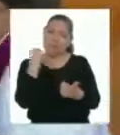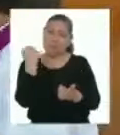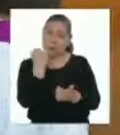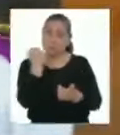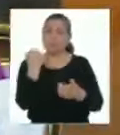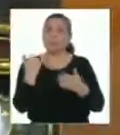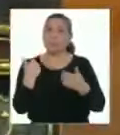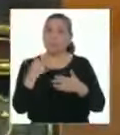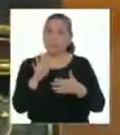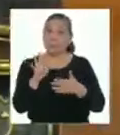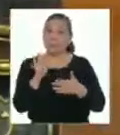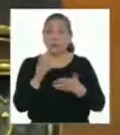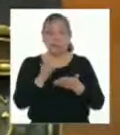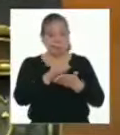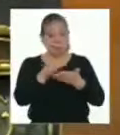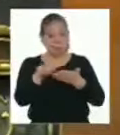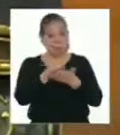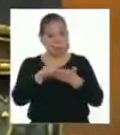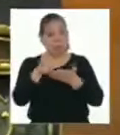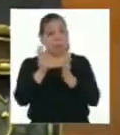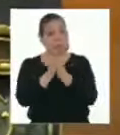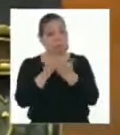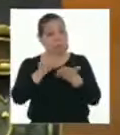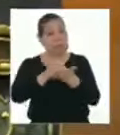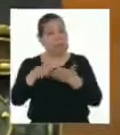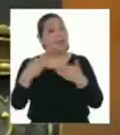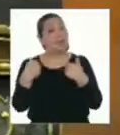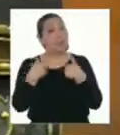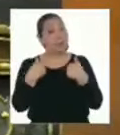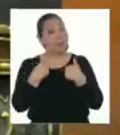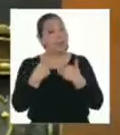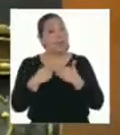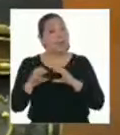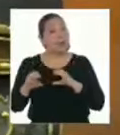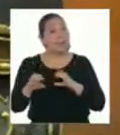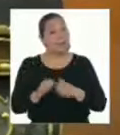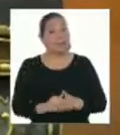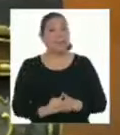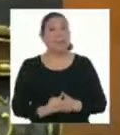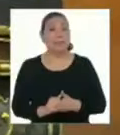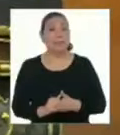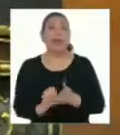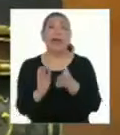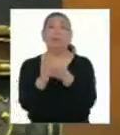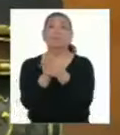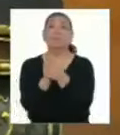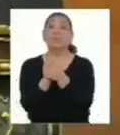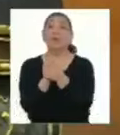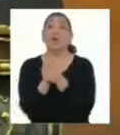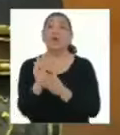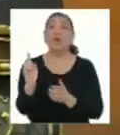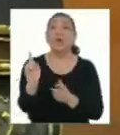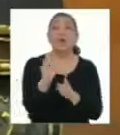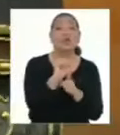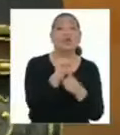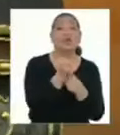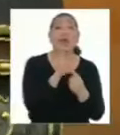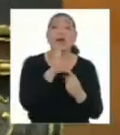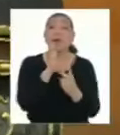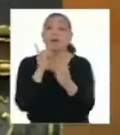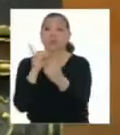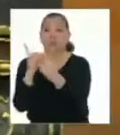fuertes de su encíclica que tenemos que hacer la amistad social y el